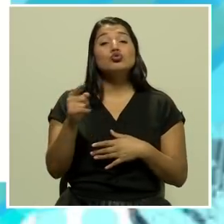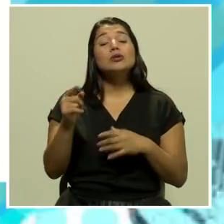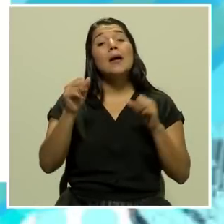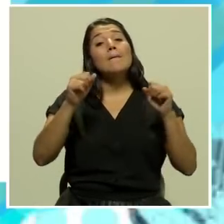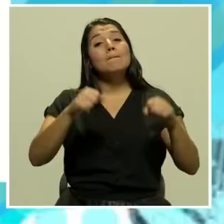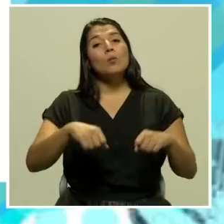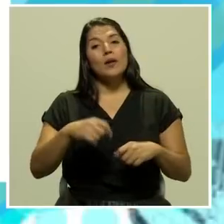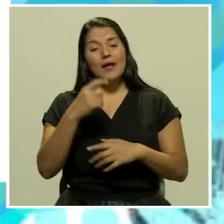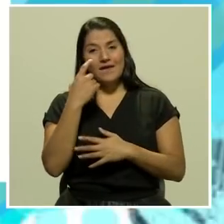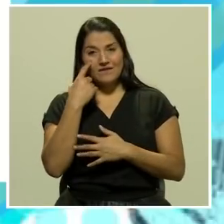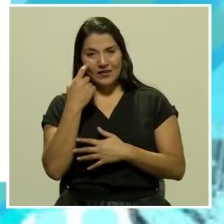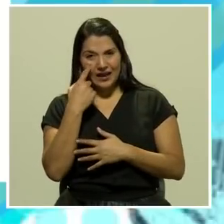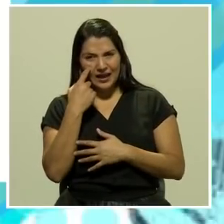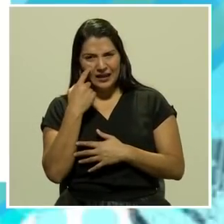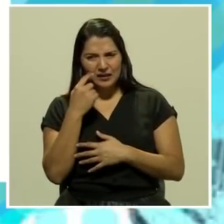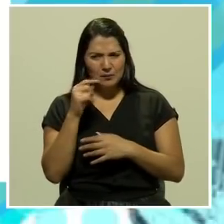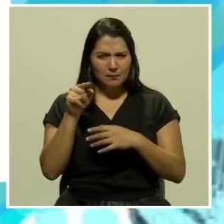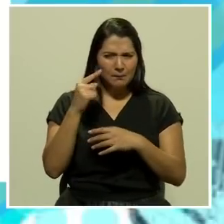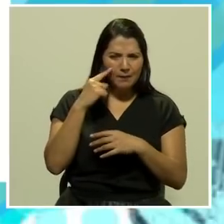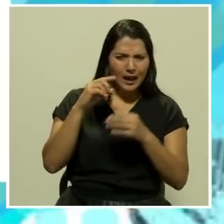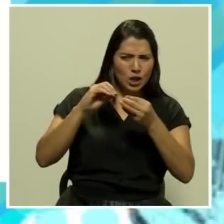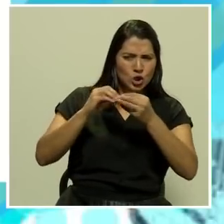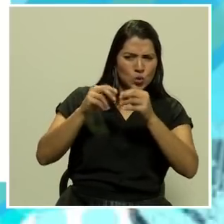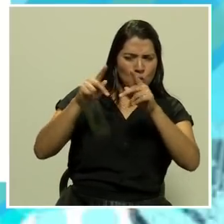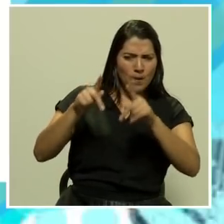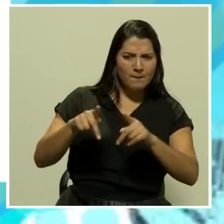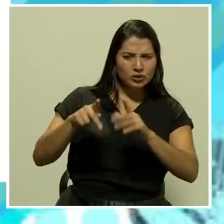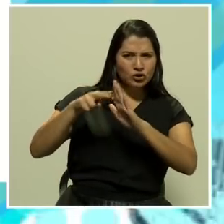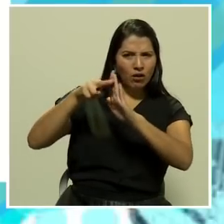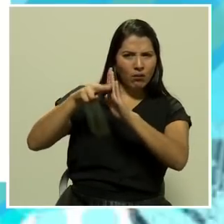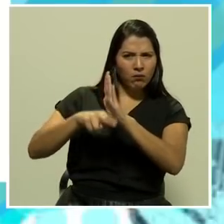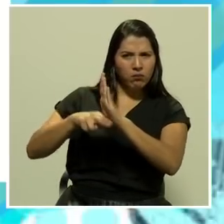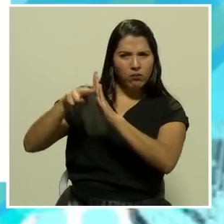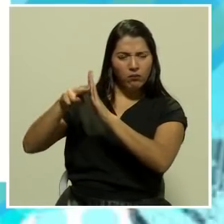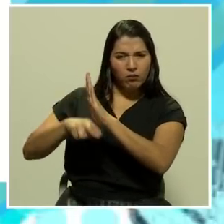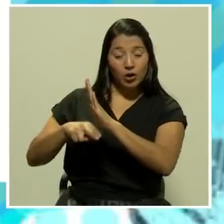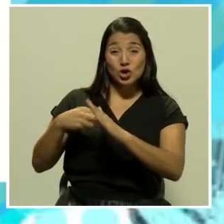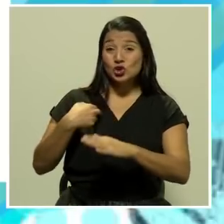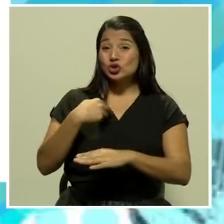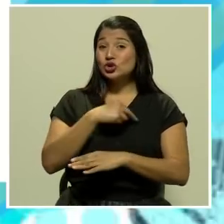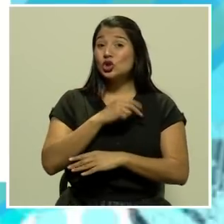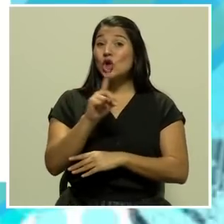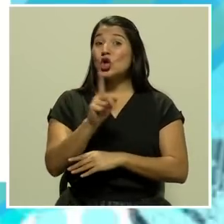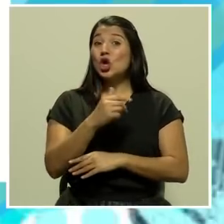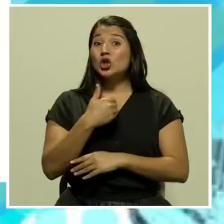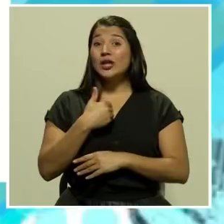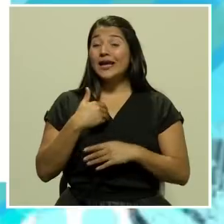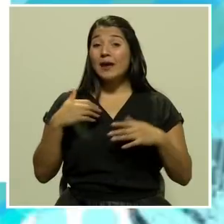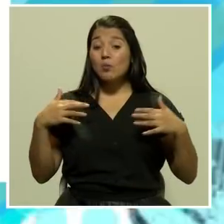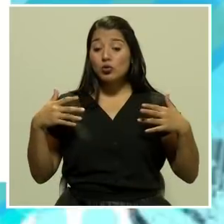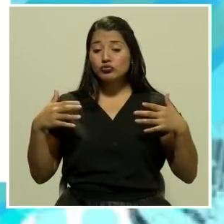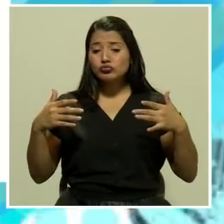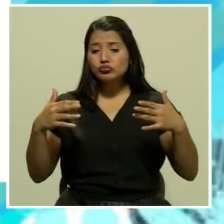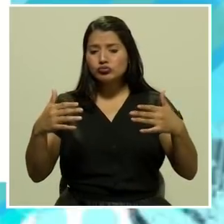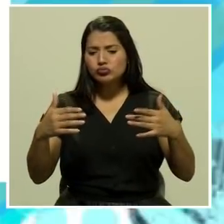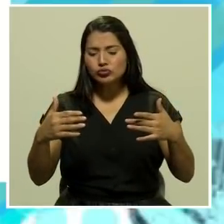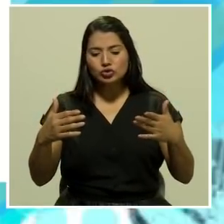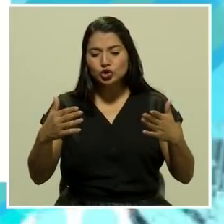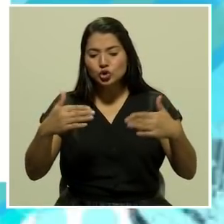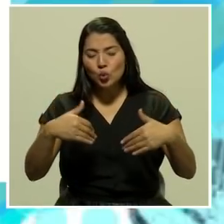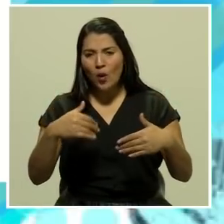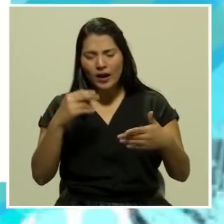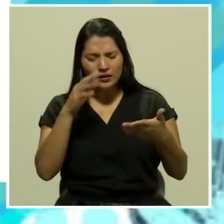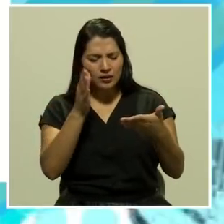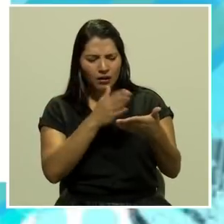ves en la gente que entierran, aunque no tengamos un expediente que diga el diagnóstico COVID-19, aunque